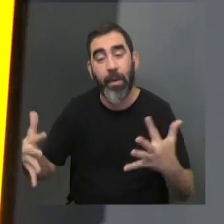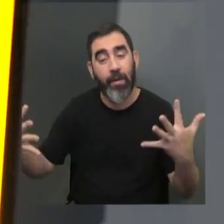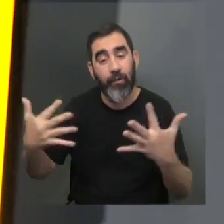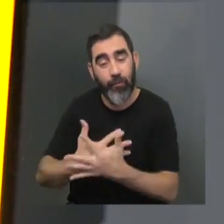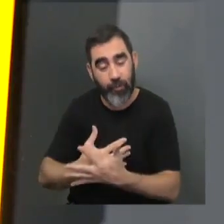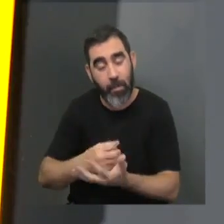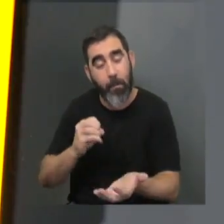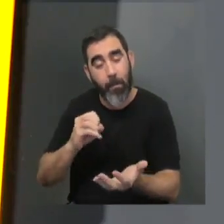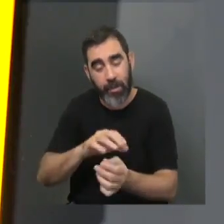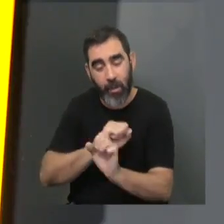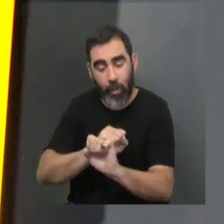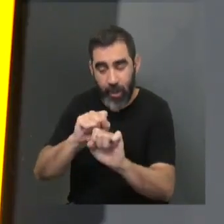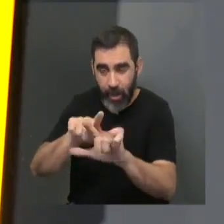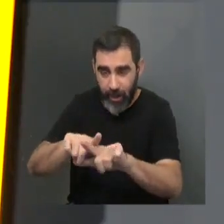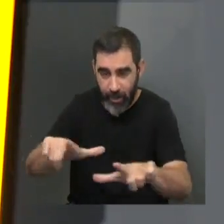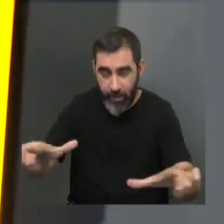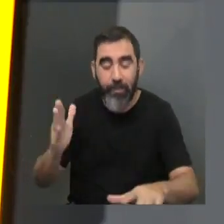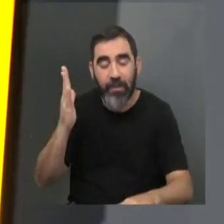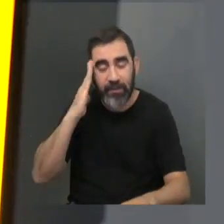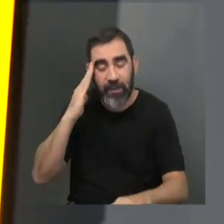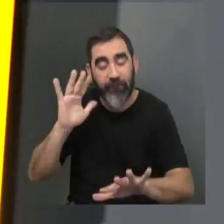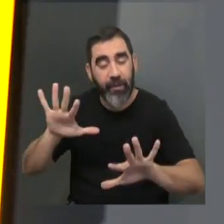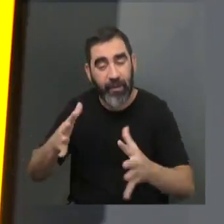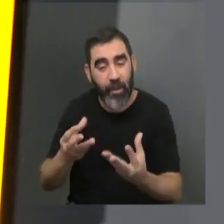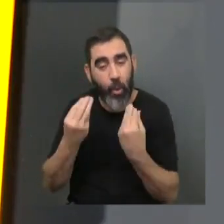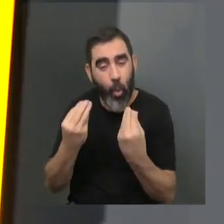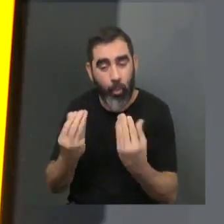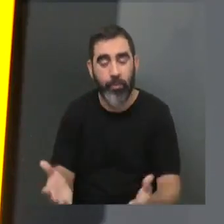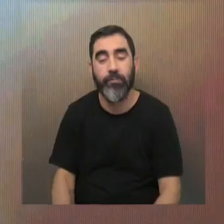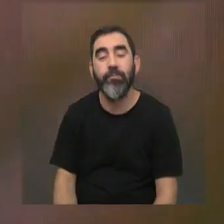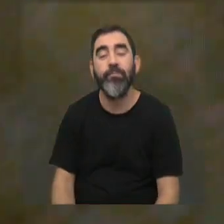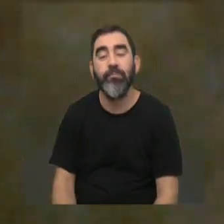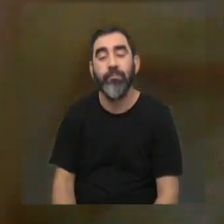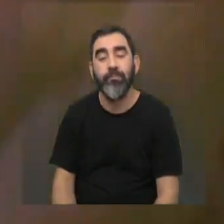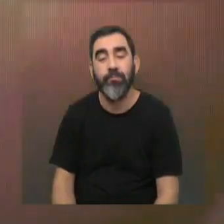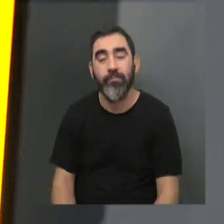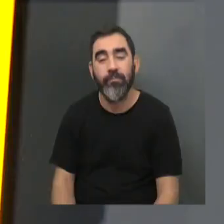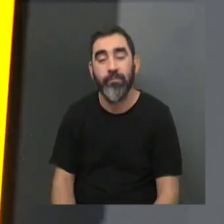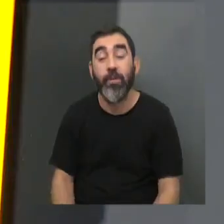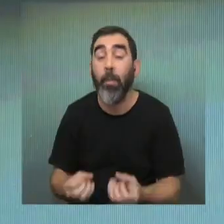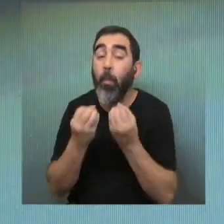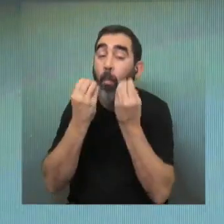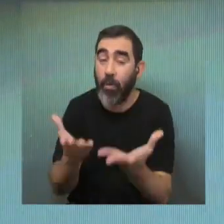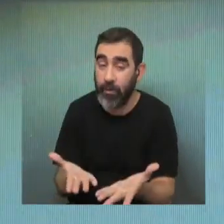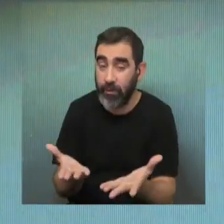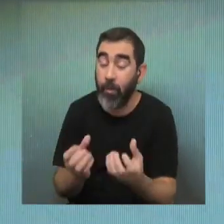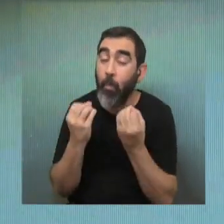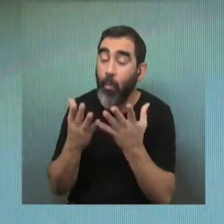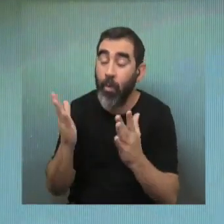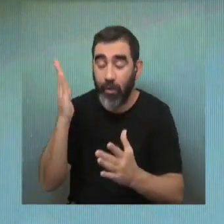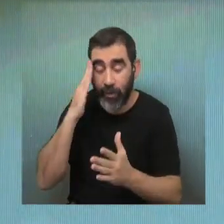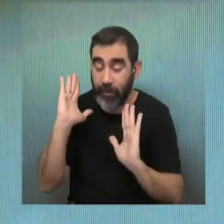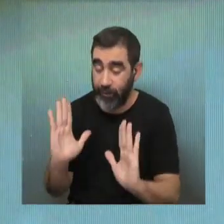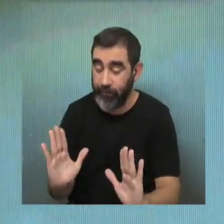mancha la vas a poder sacar, sí. ya sabés con qué y ya sabés para qué sirve. ¿Y por qué? ¿Y ¿no? por Porque qué? no es lo mismo decir le paso esto y se limpia